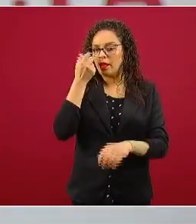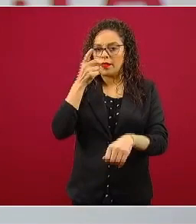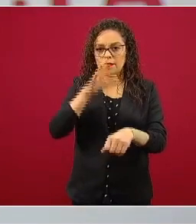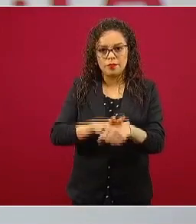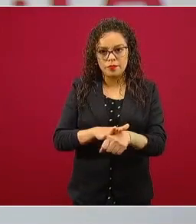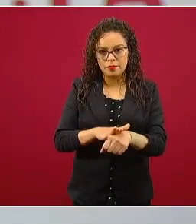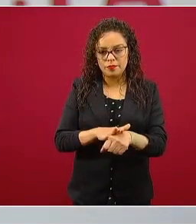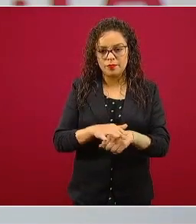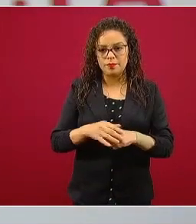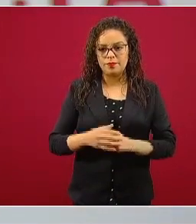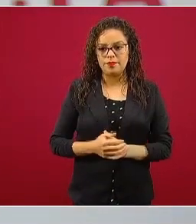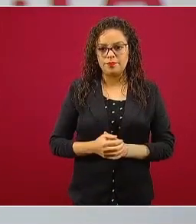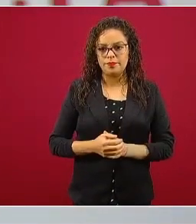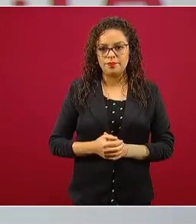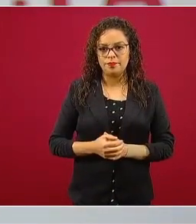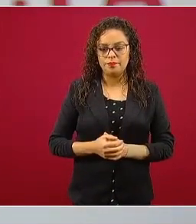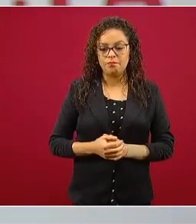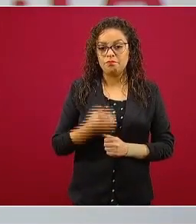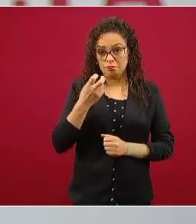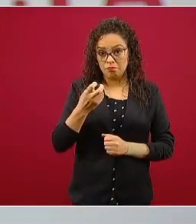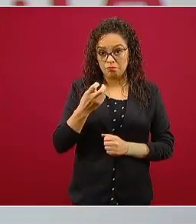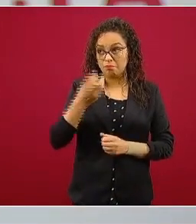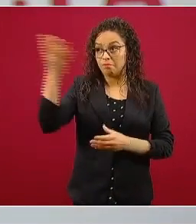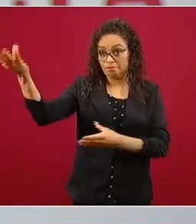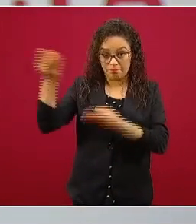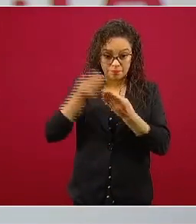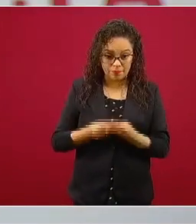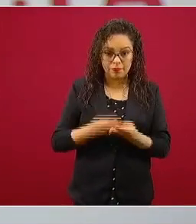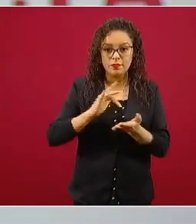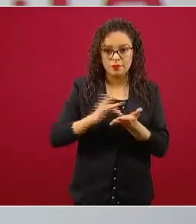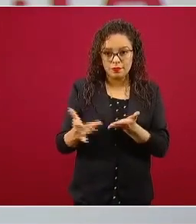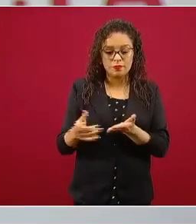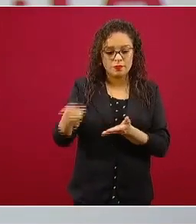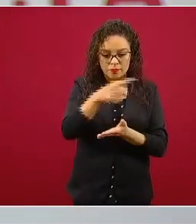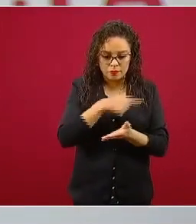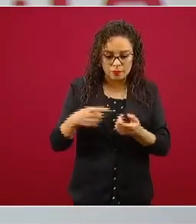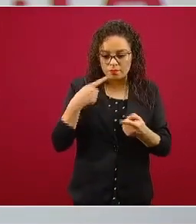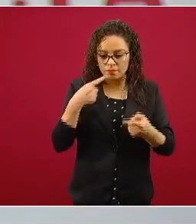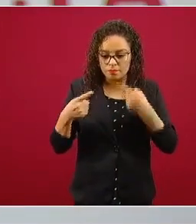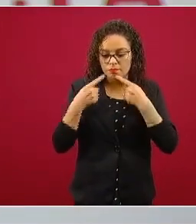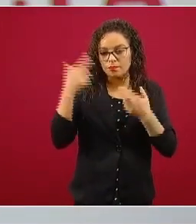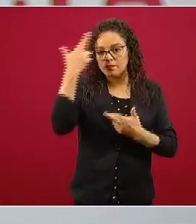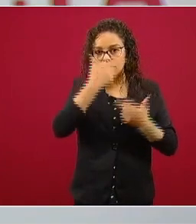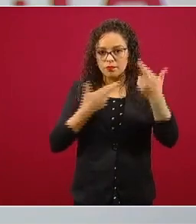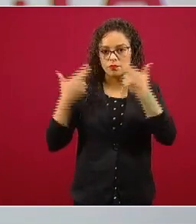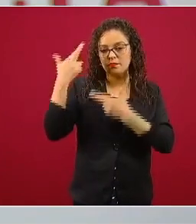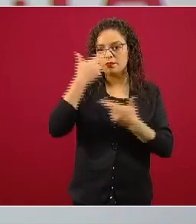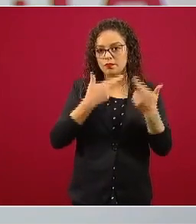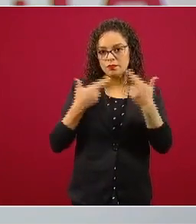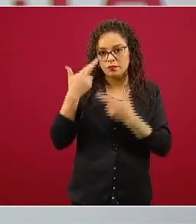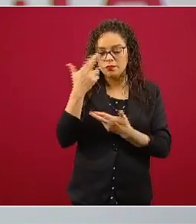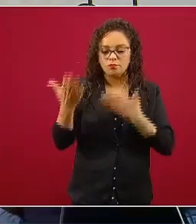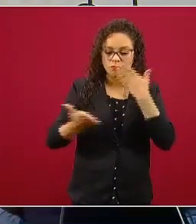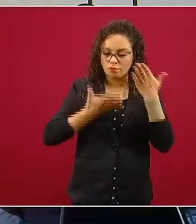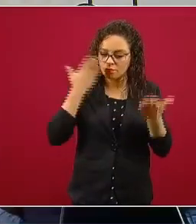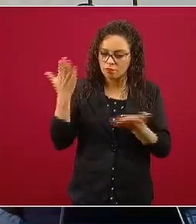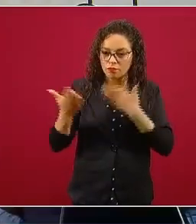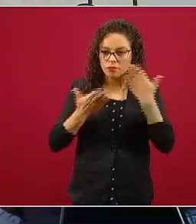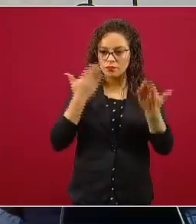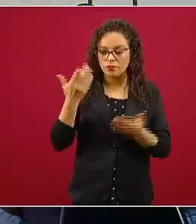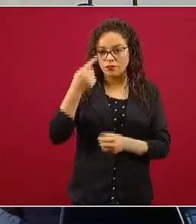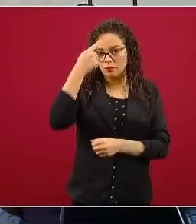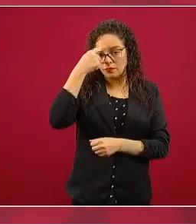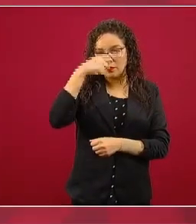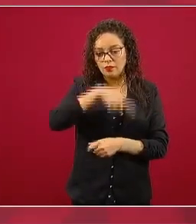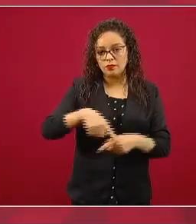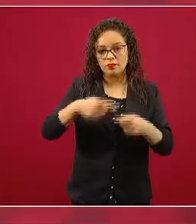podamos someterlo a análisis y se pueda informar tanto a las instancias legales en México como a la opinión pública.